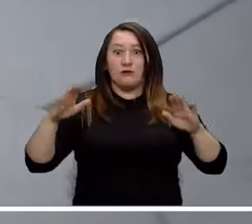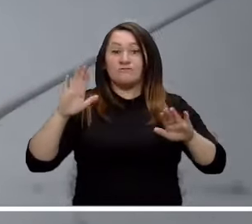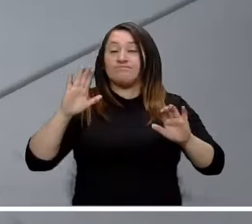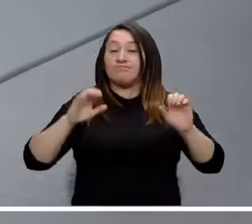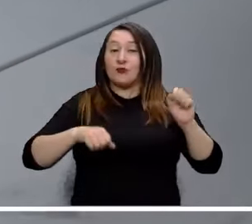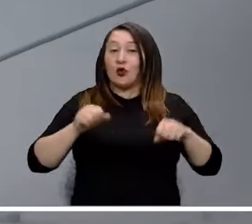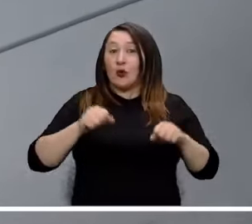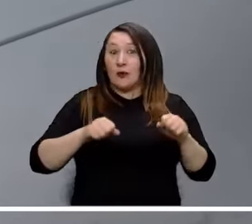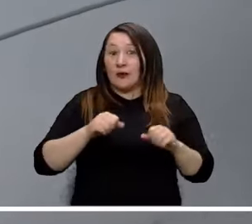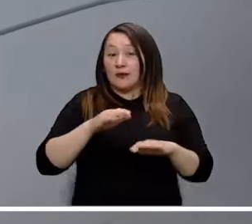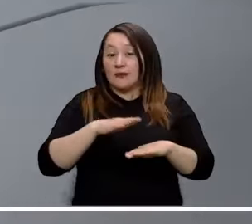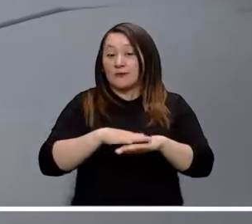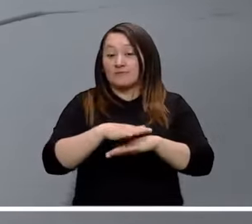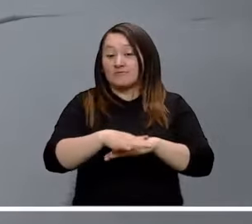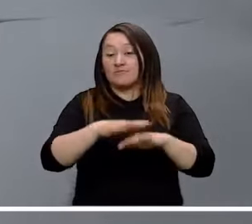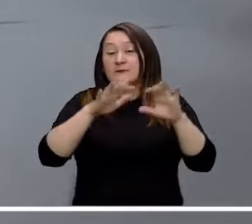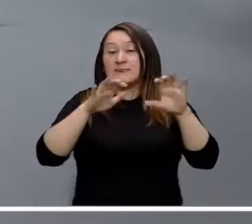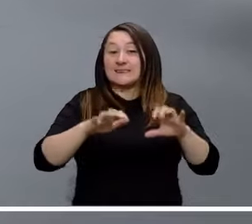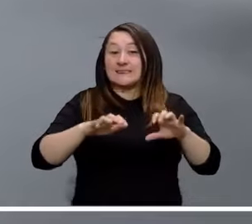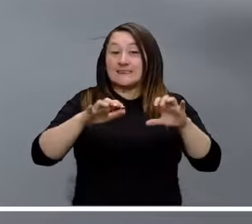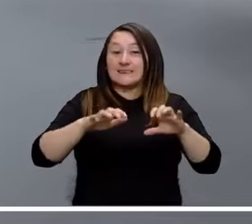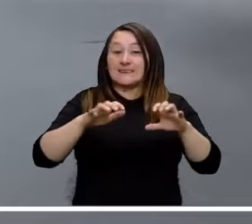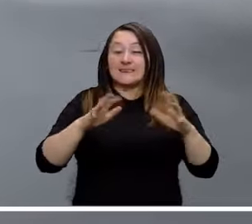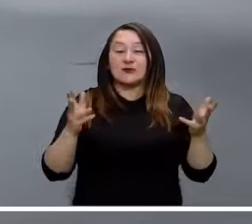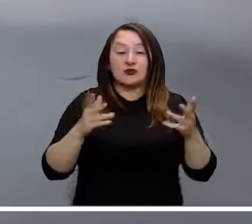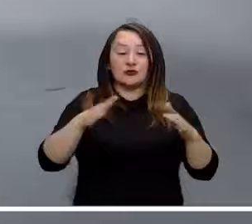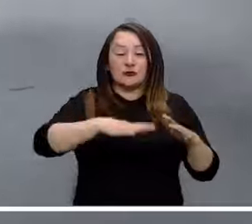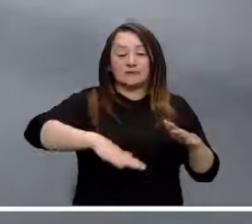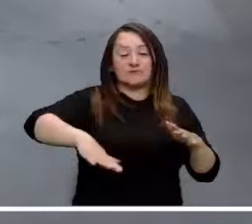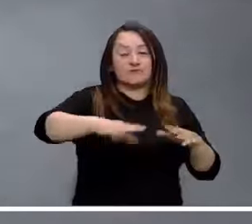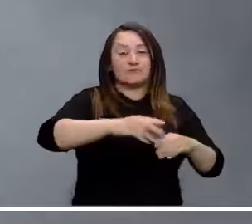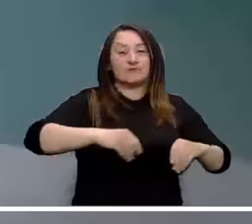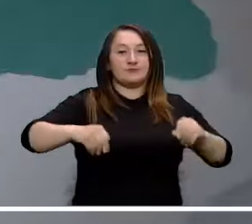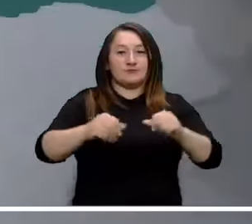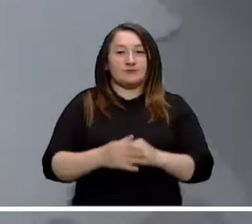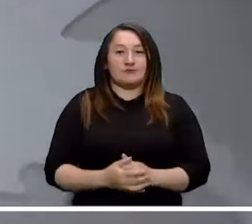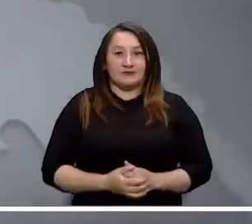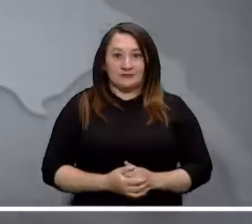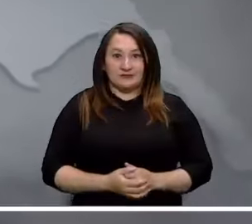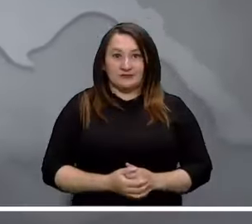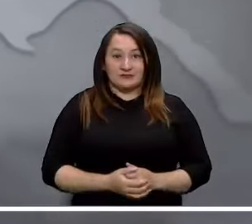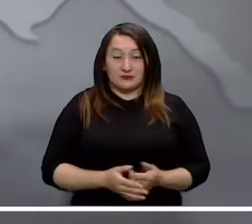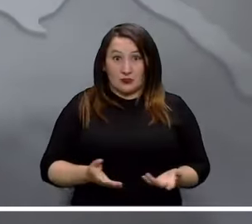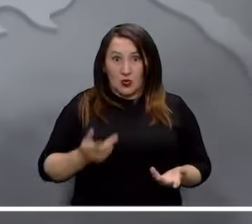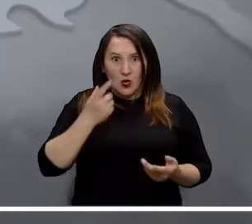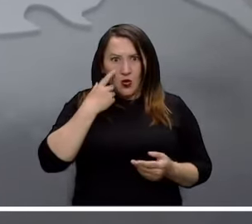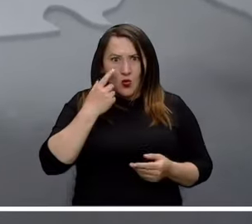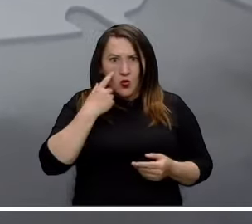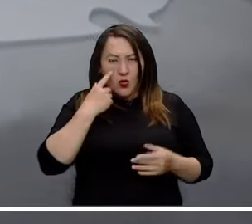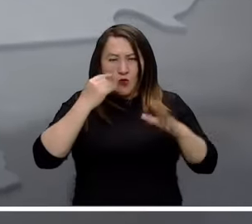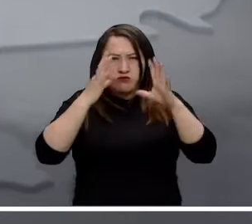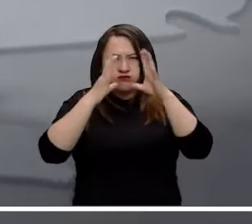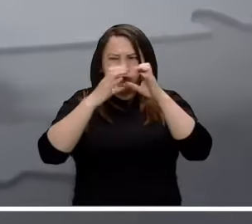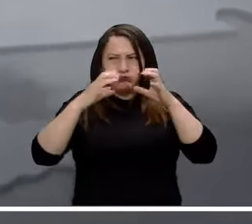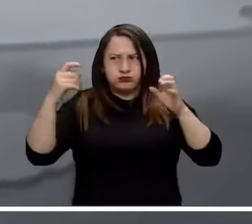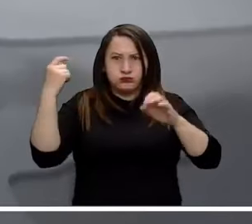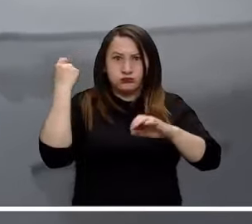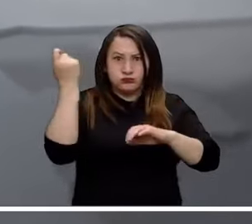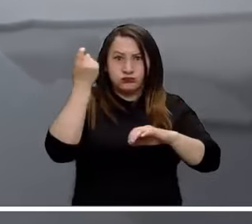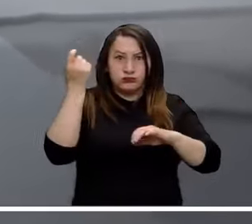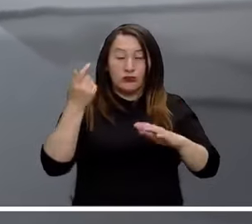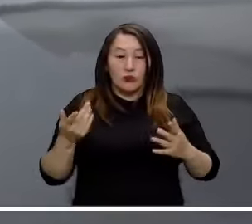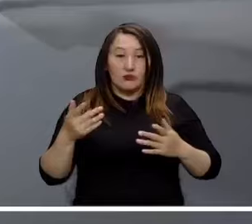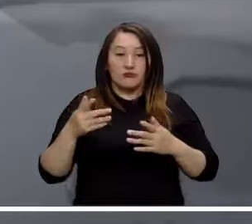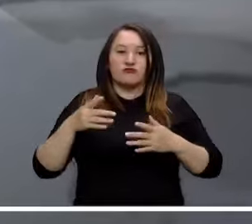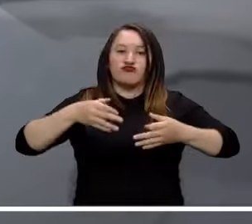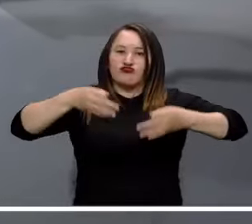que podrían favorecer varios chubascos a lo largo del territorio. La presencia parcial de nubes sobre los llanos